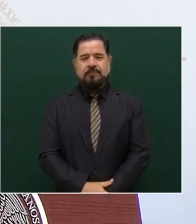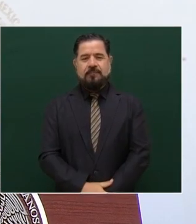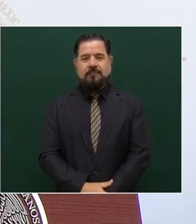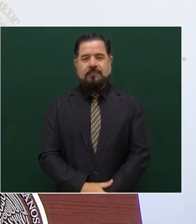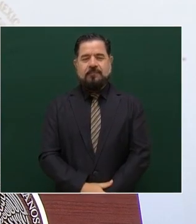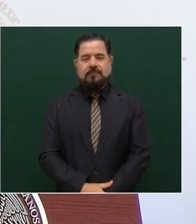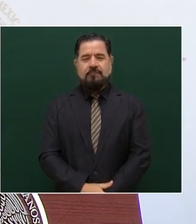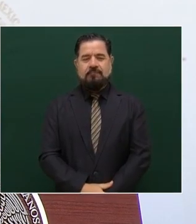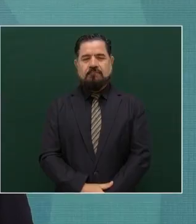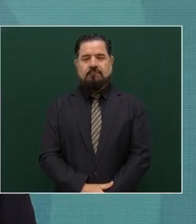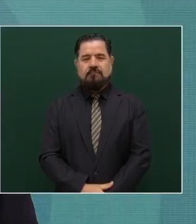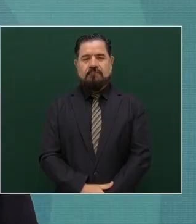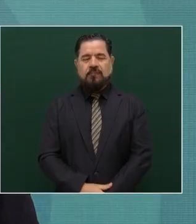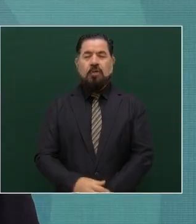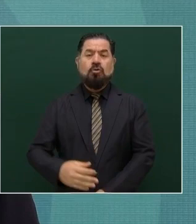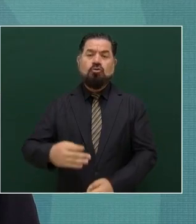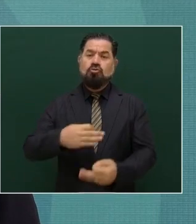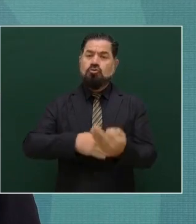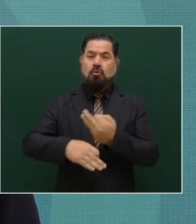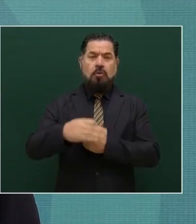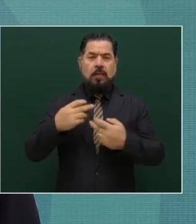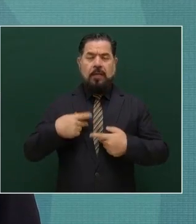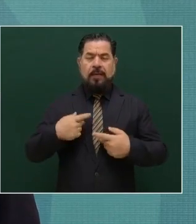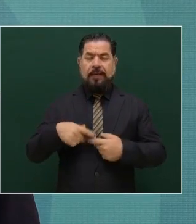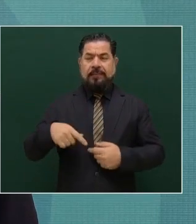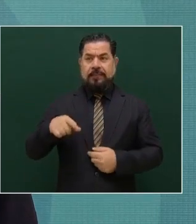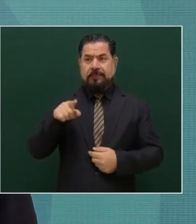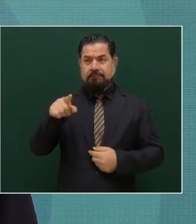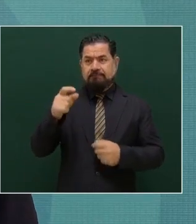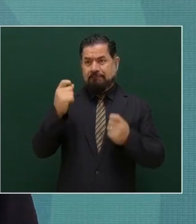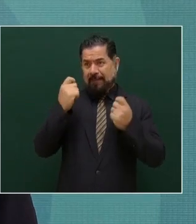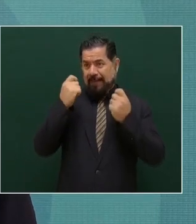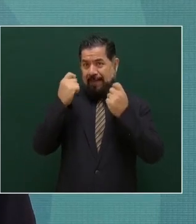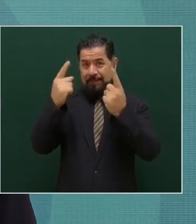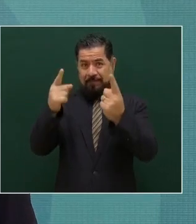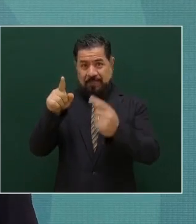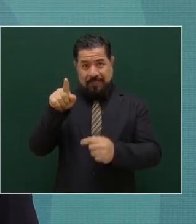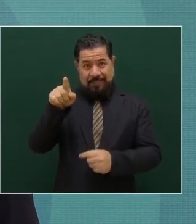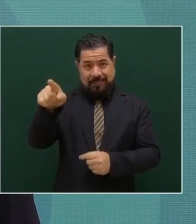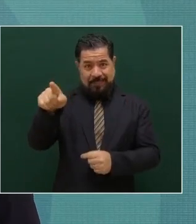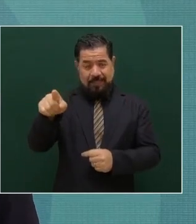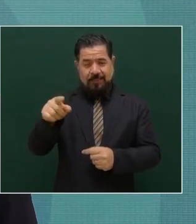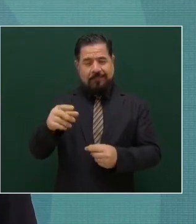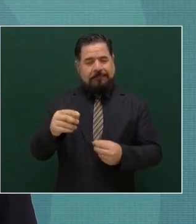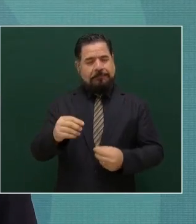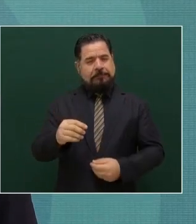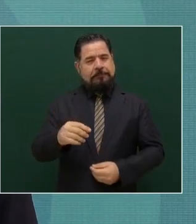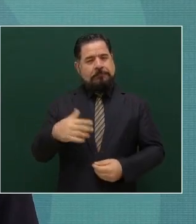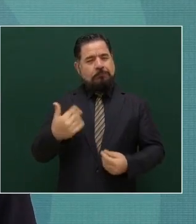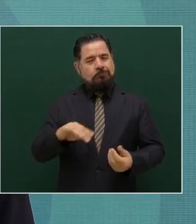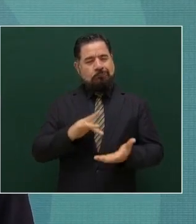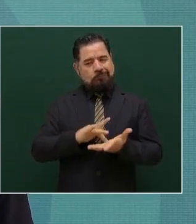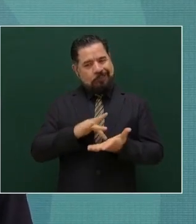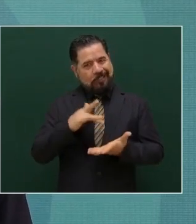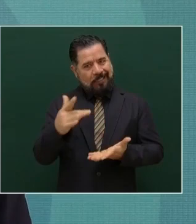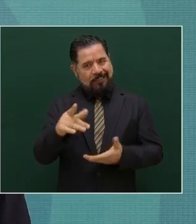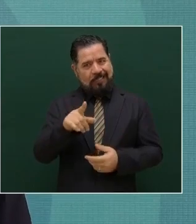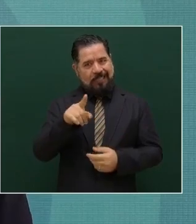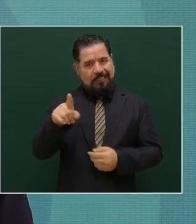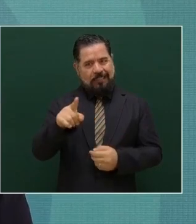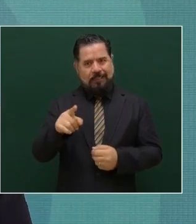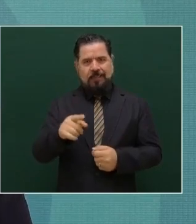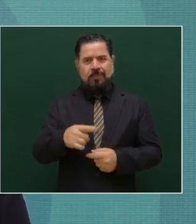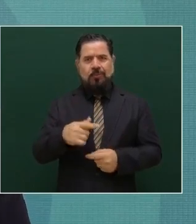La admiración y gratitud que le tenemos perdurará con nosotros más allá de